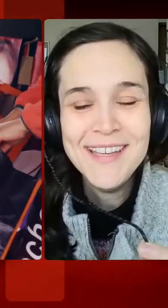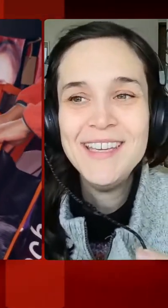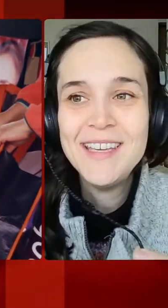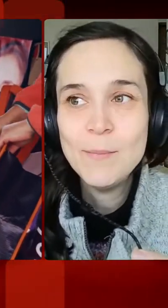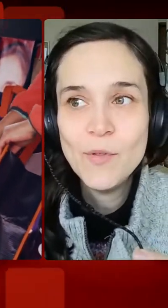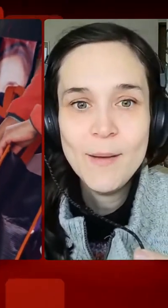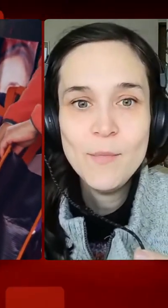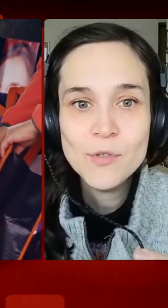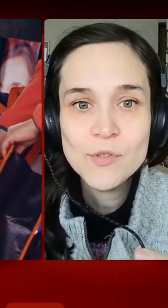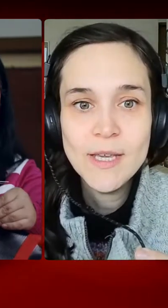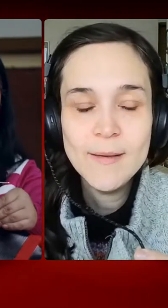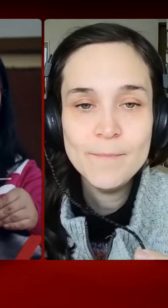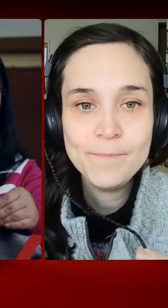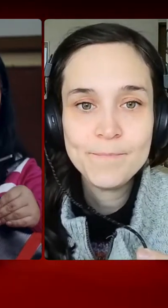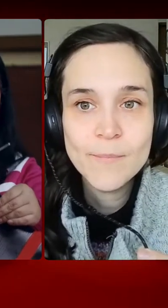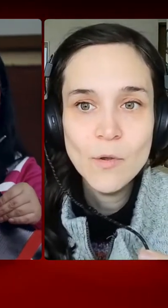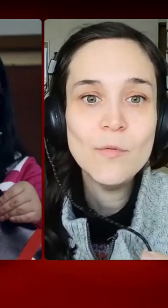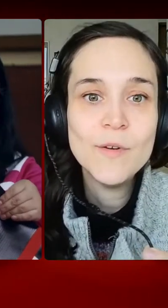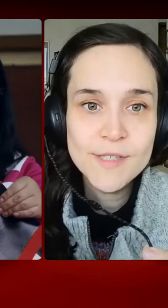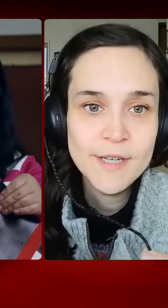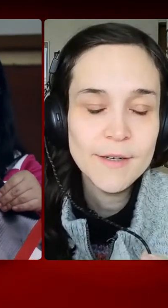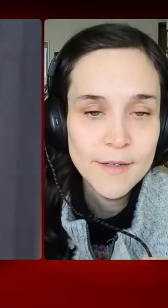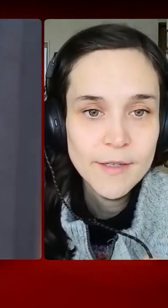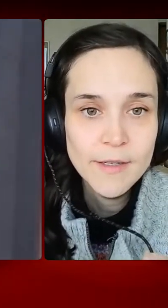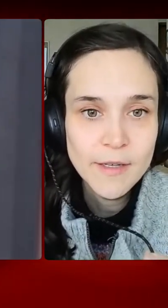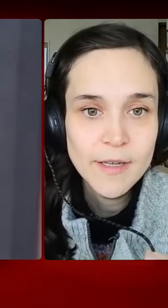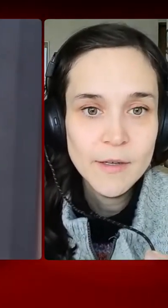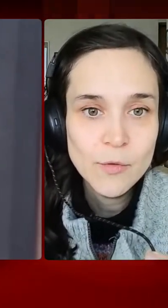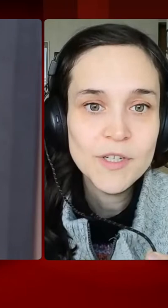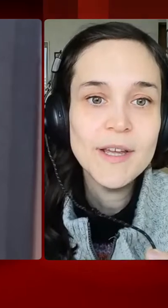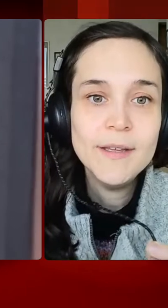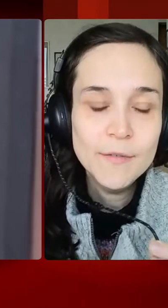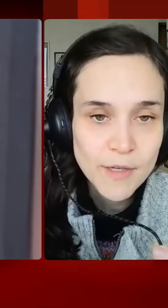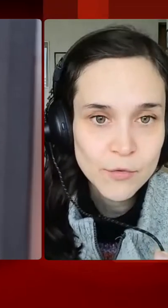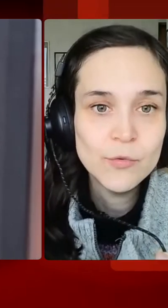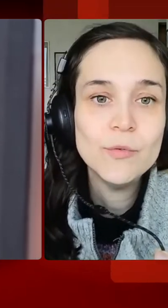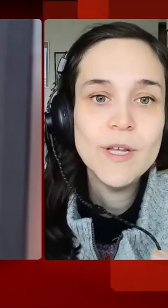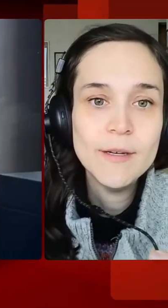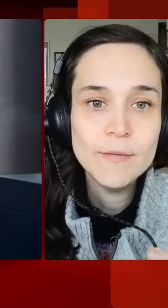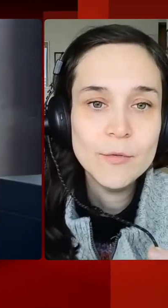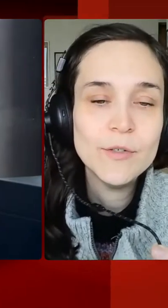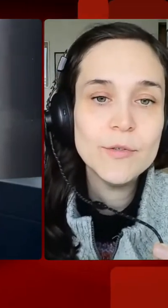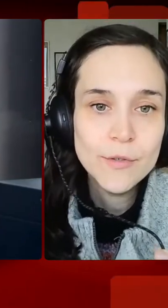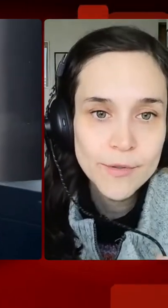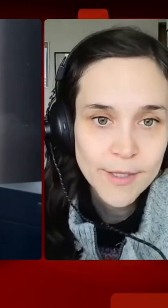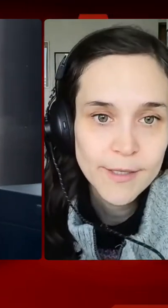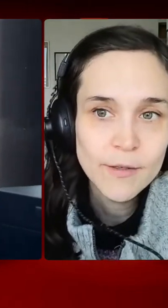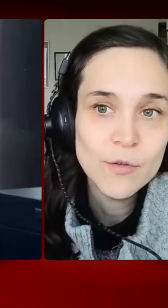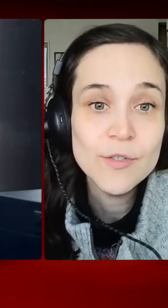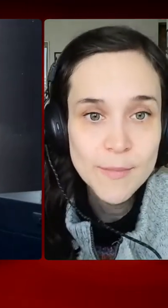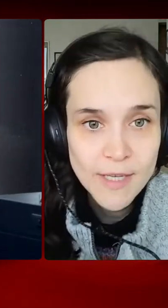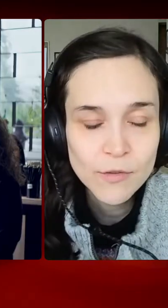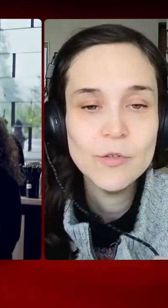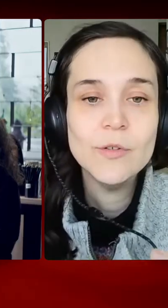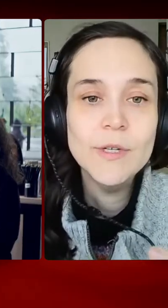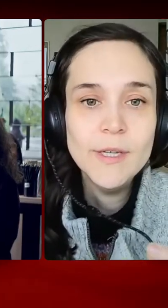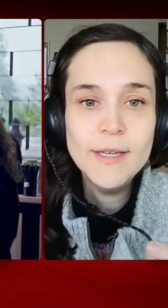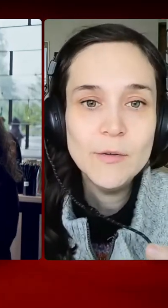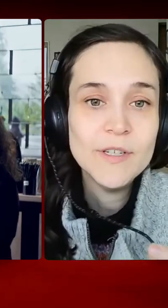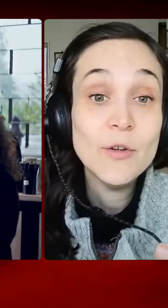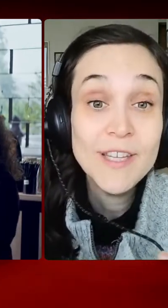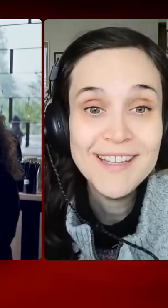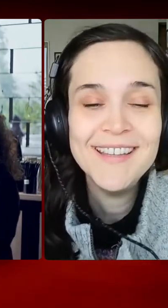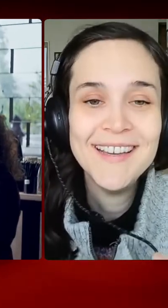juego y que podamos ofrecer a nuestra infraestructura nuestro conocimiento